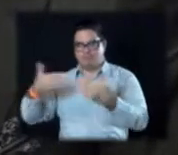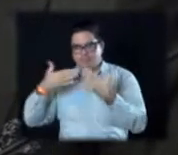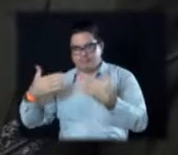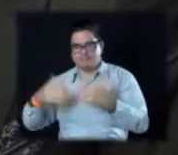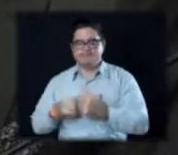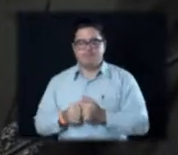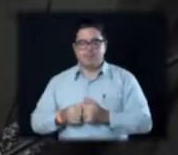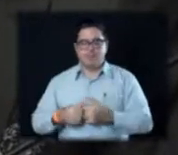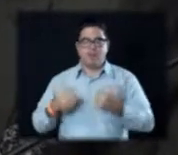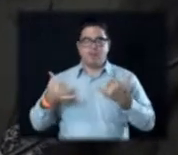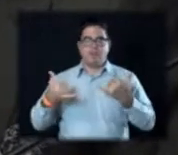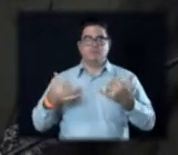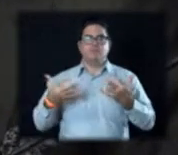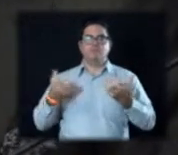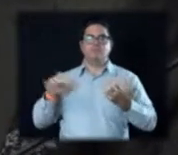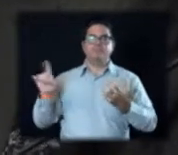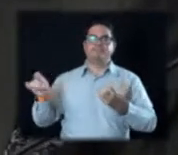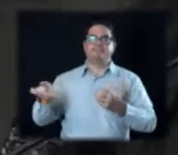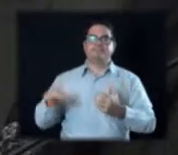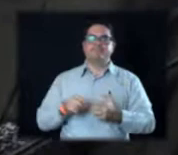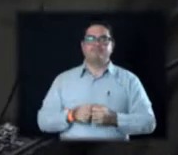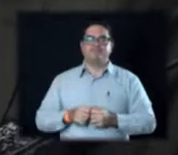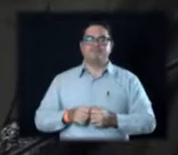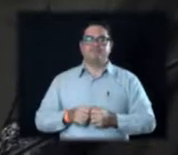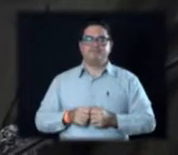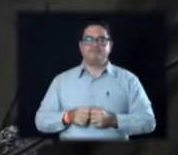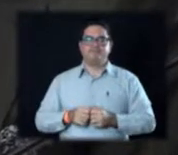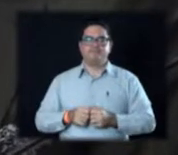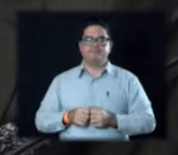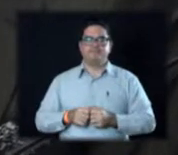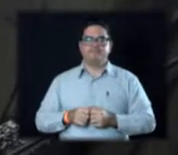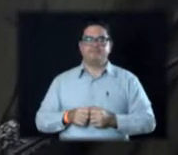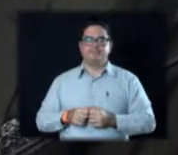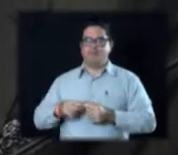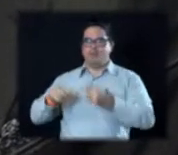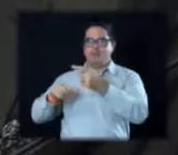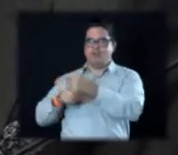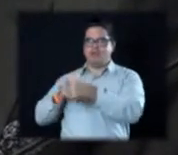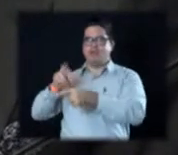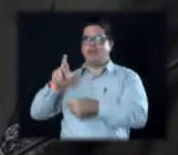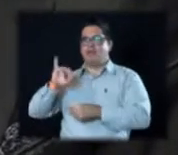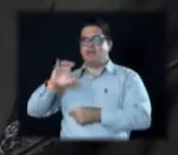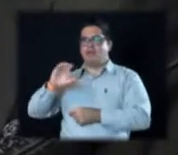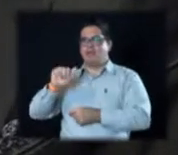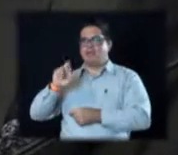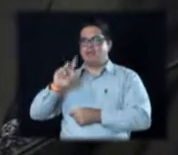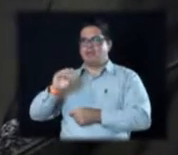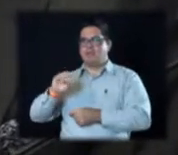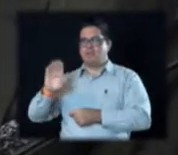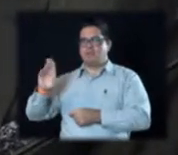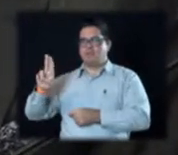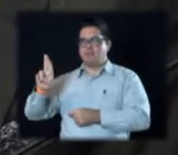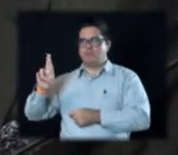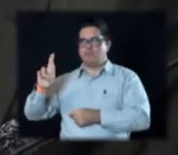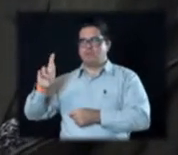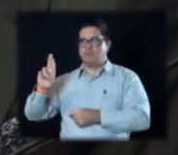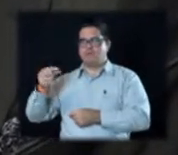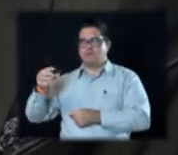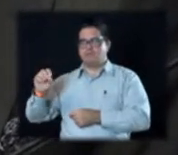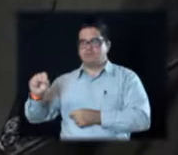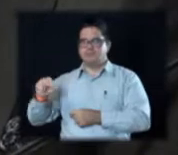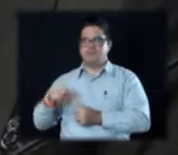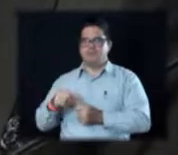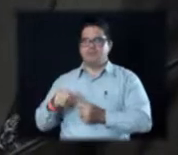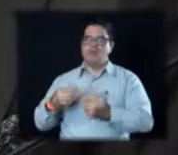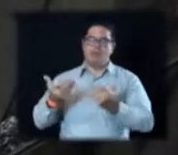Now I would like to ask el licenciado Ricardo Burgos to swear them in. Please note there will be an